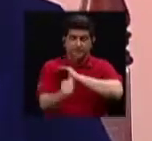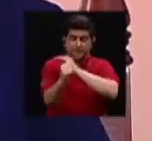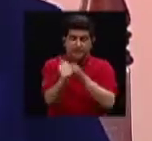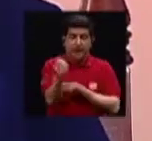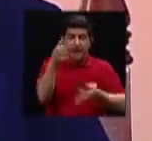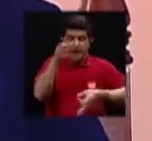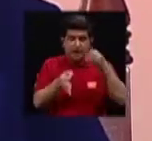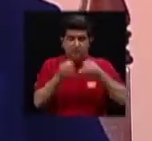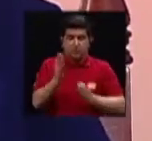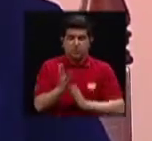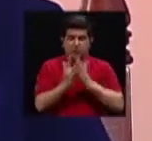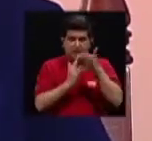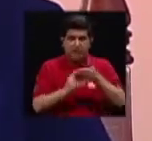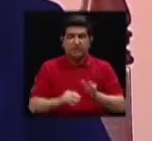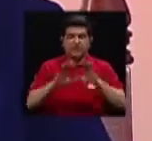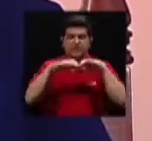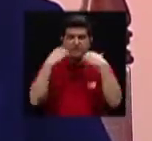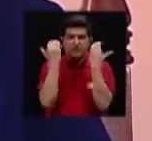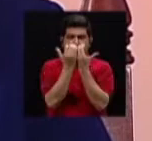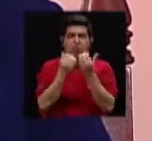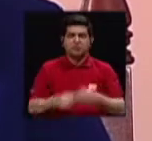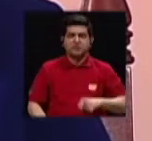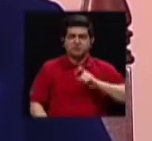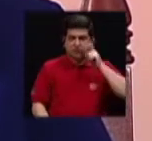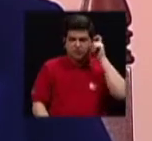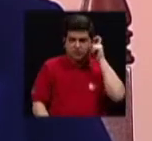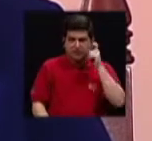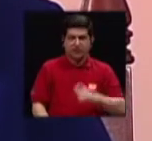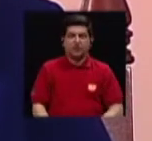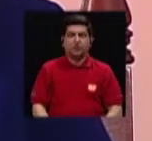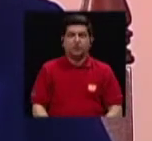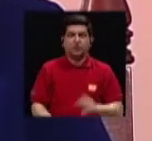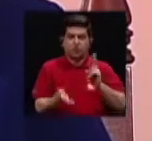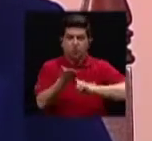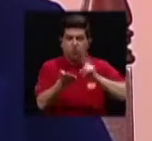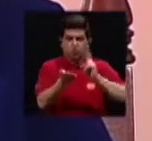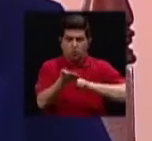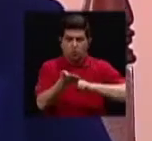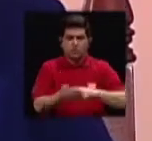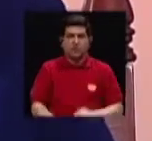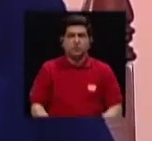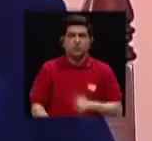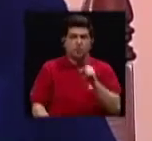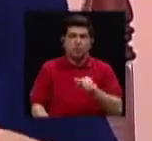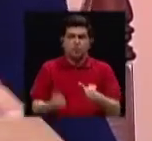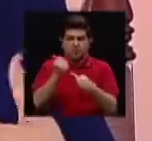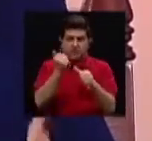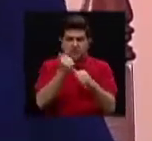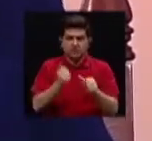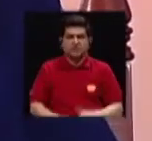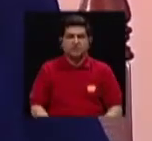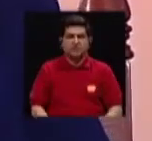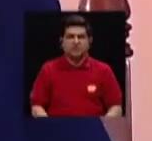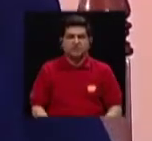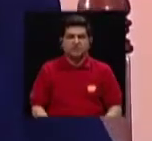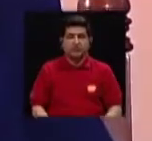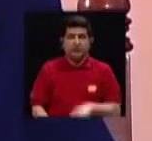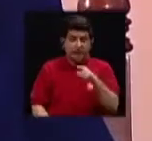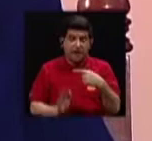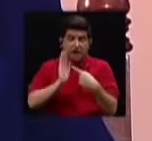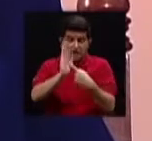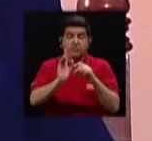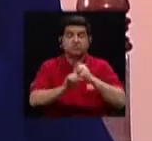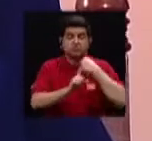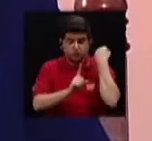través de la Comisión de Género, contrató una consultoría. La consultoría reflejó la